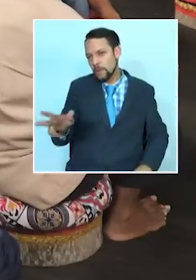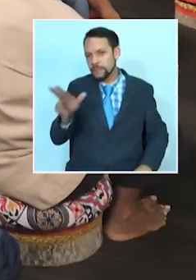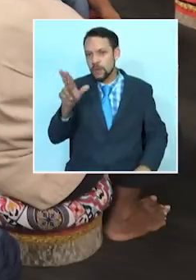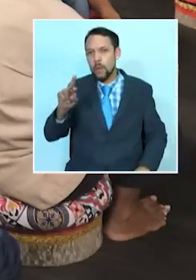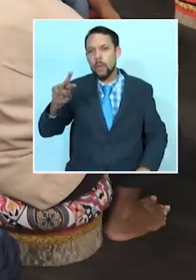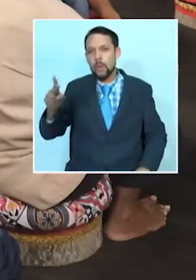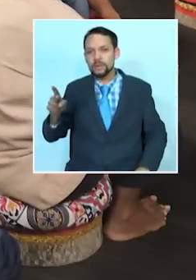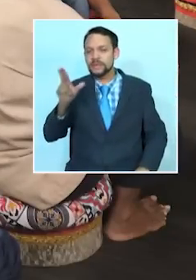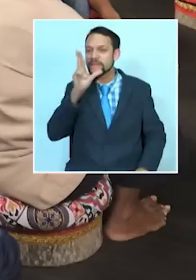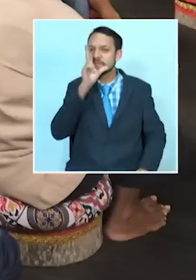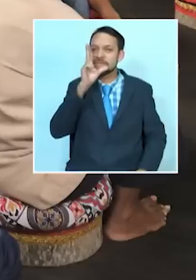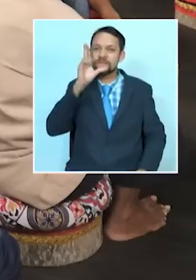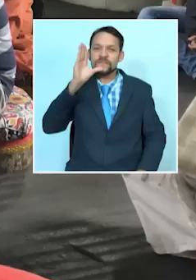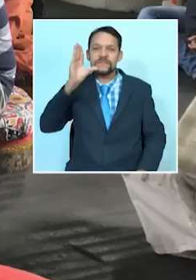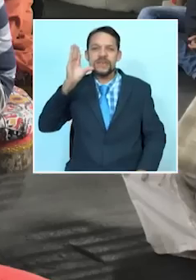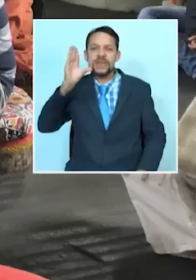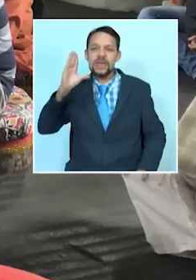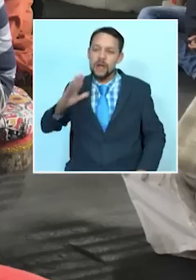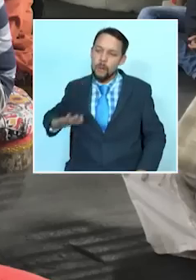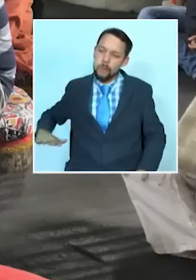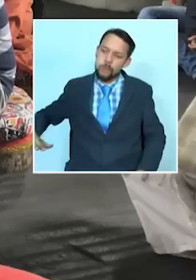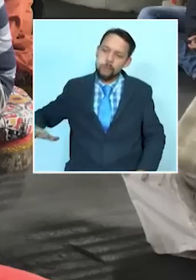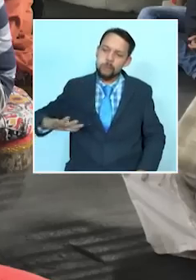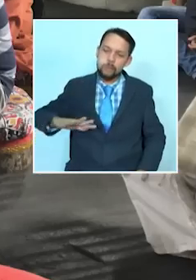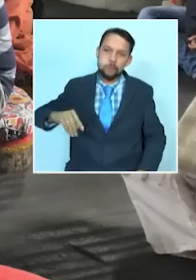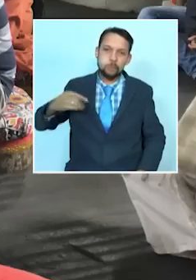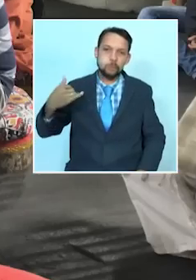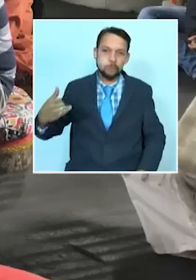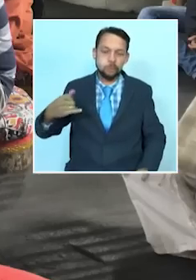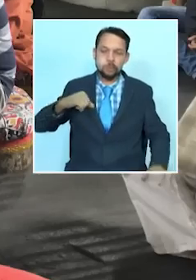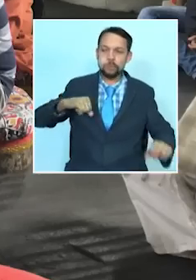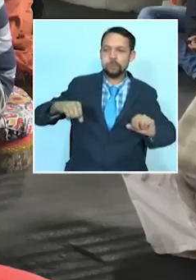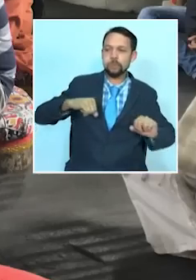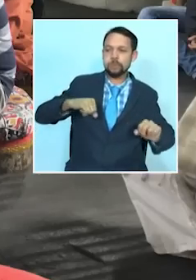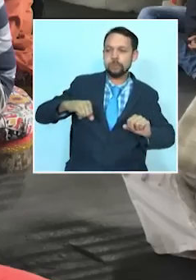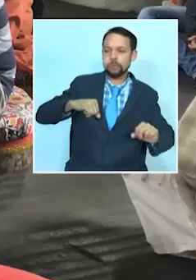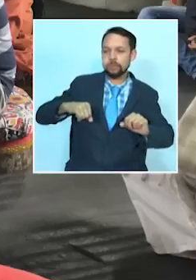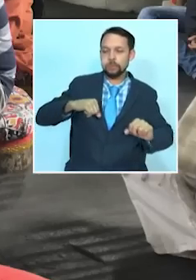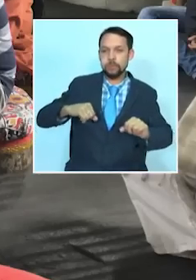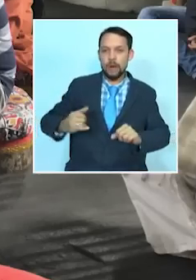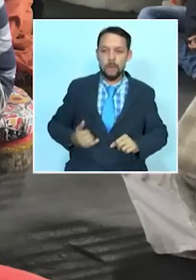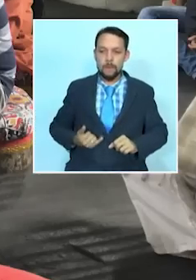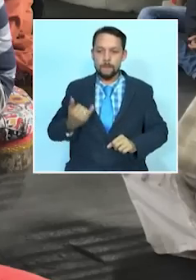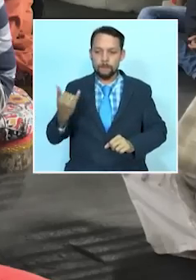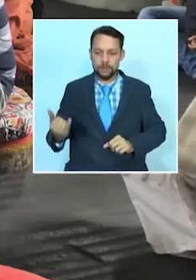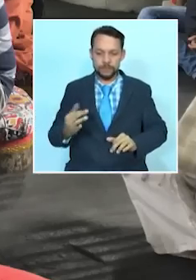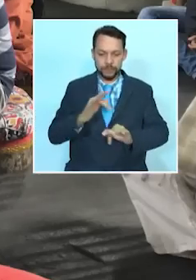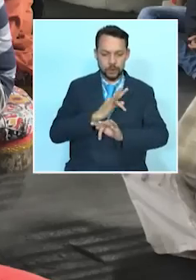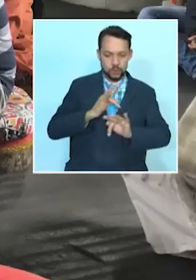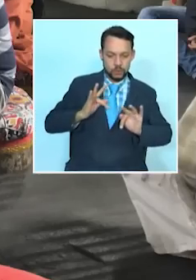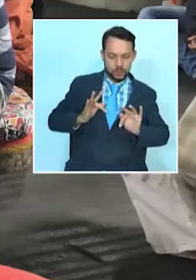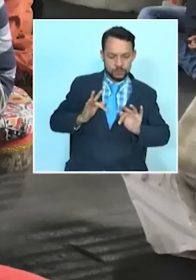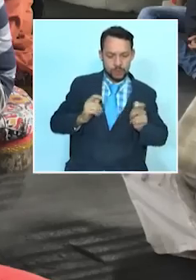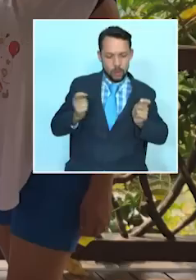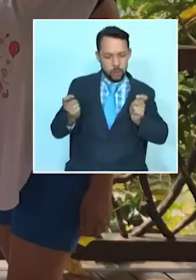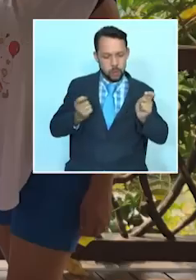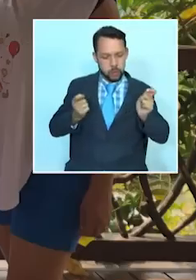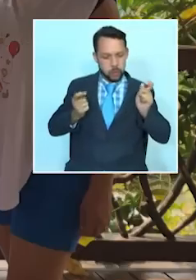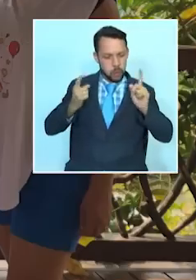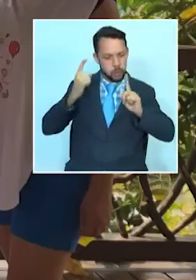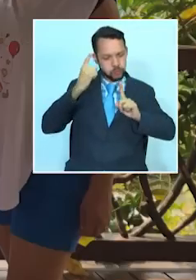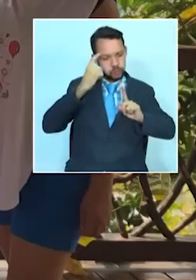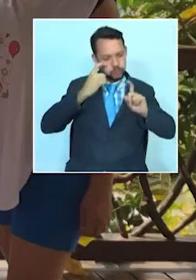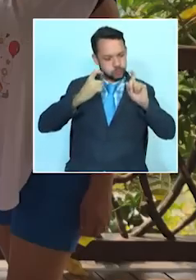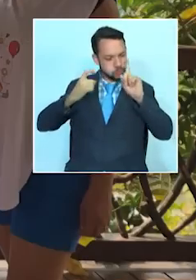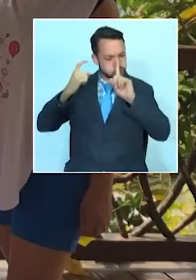natural ya hacen unas terapias de ayurveda de la medicina de